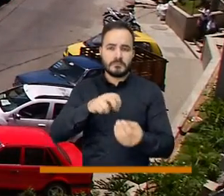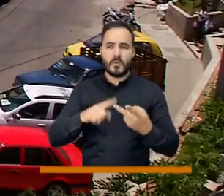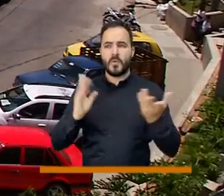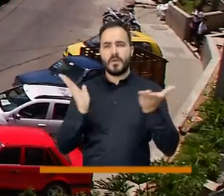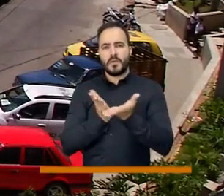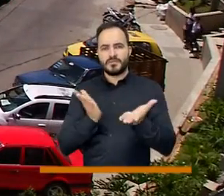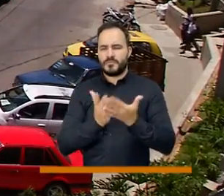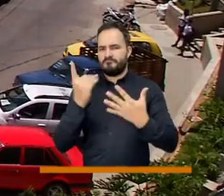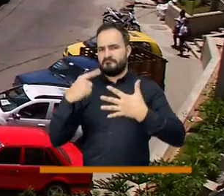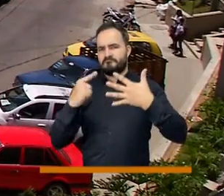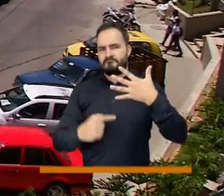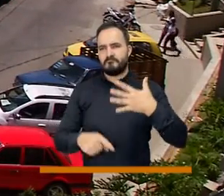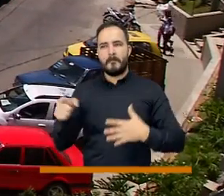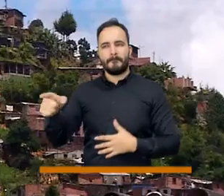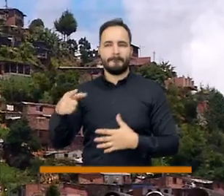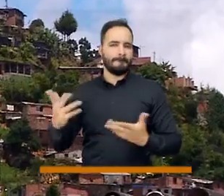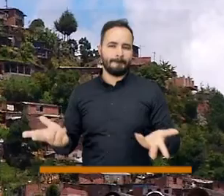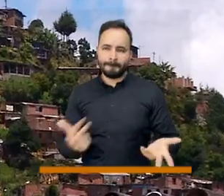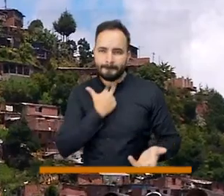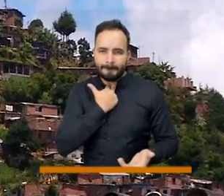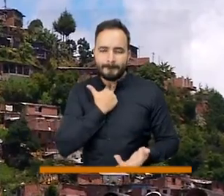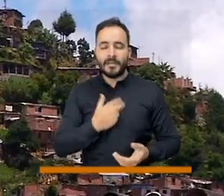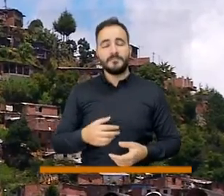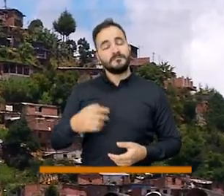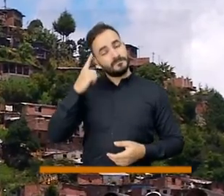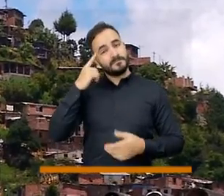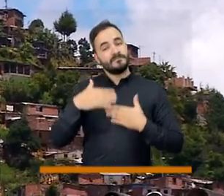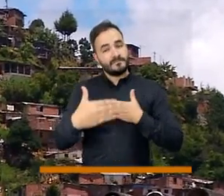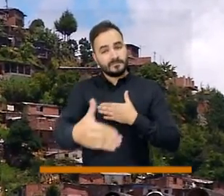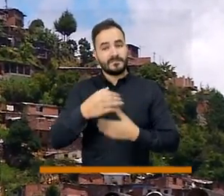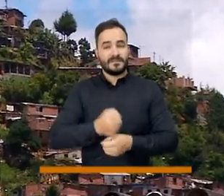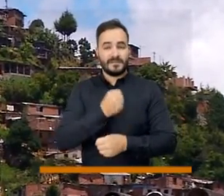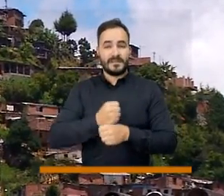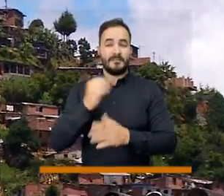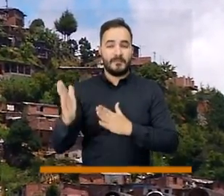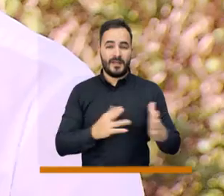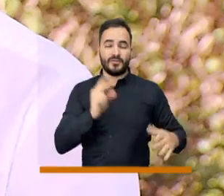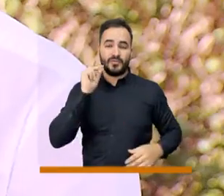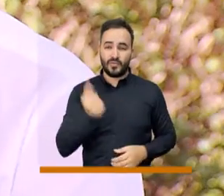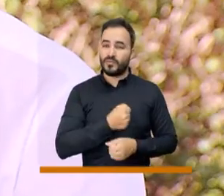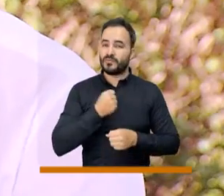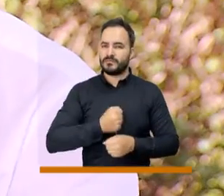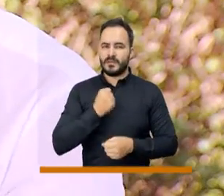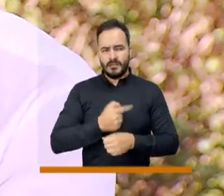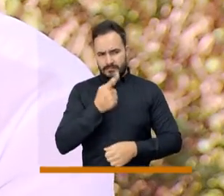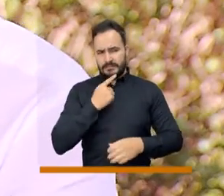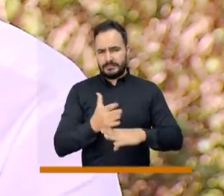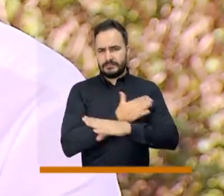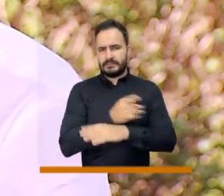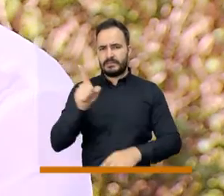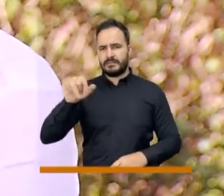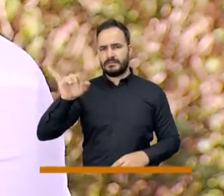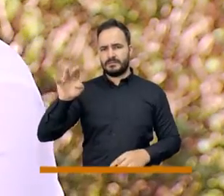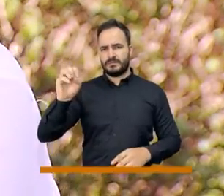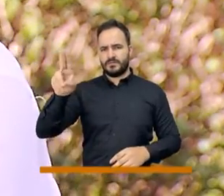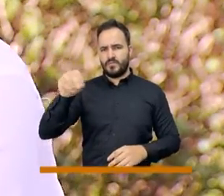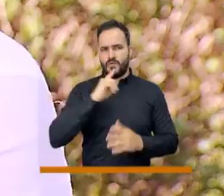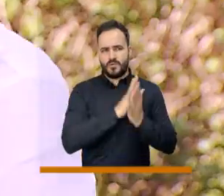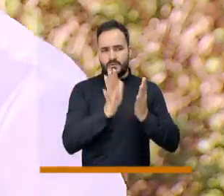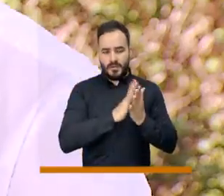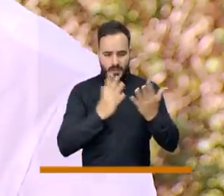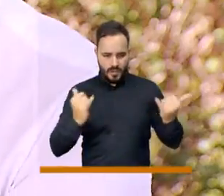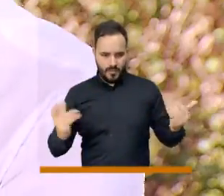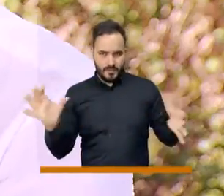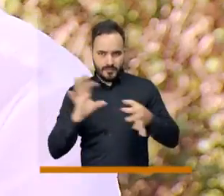de transporte, educación y otros servicios. Tenemos una gran oportunidad en la ciudad en los próximos años. Si se redensifica, como Simón lo ha